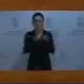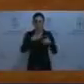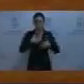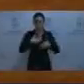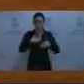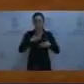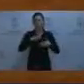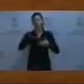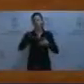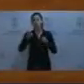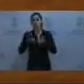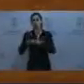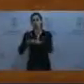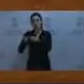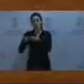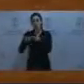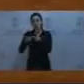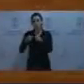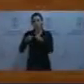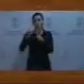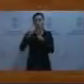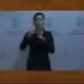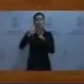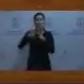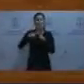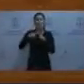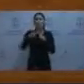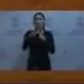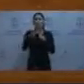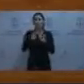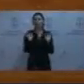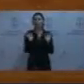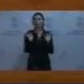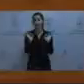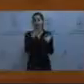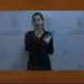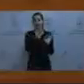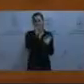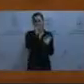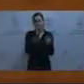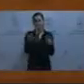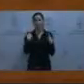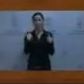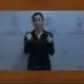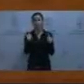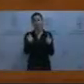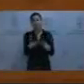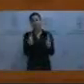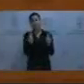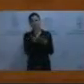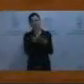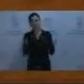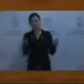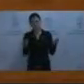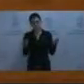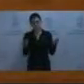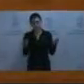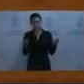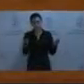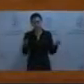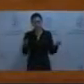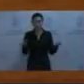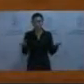otros grupos parlamentarios, no se ha hecho nada más, ¿no? Y este 50%, si me lo permiten, señorías, de la historia es